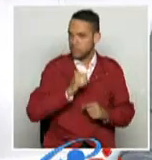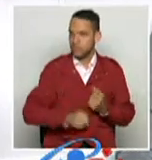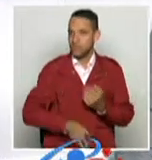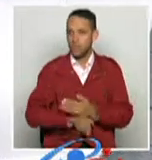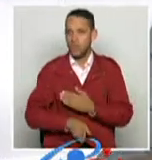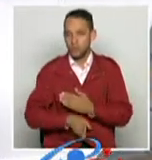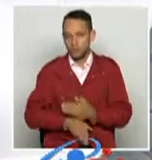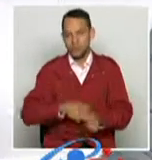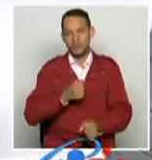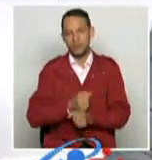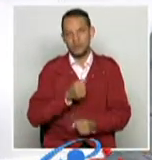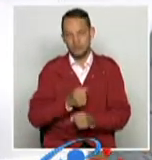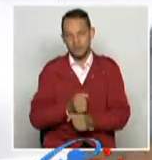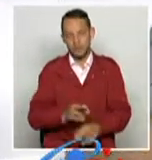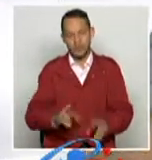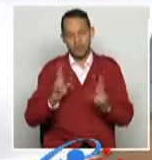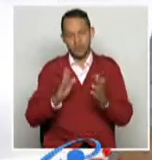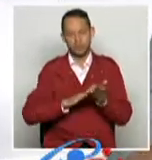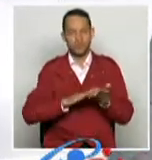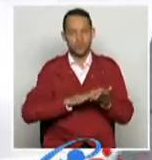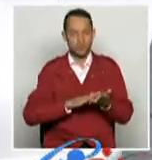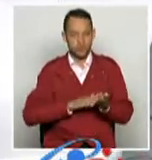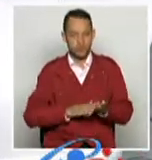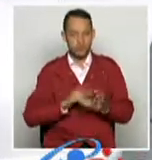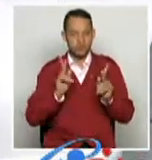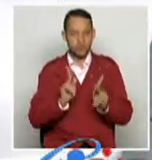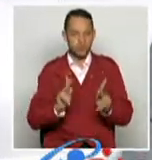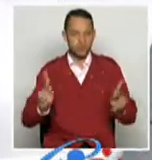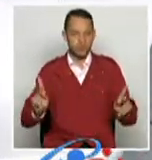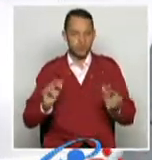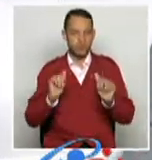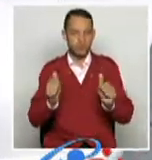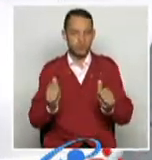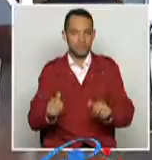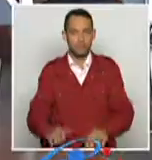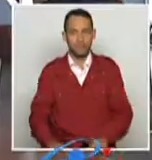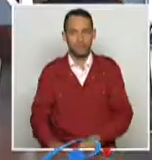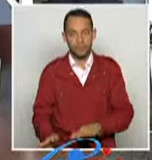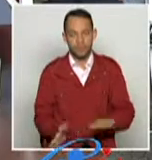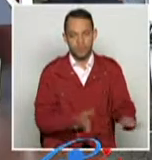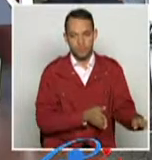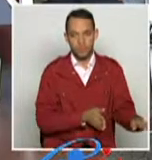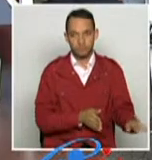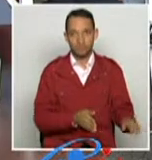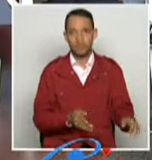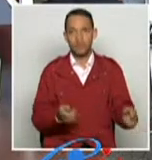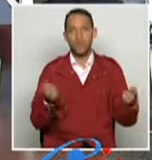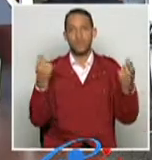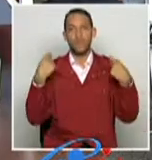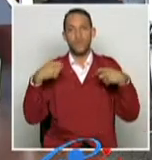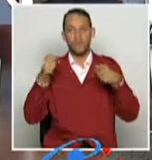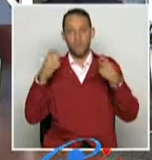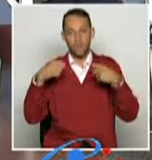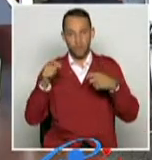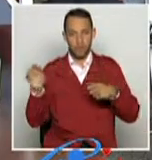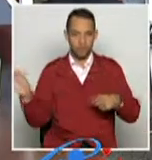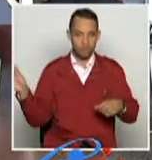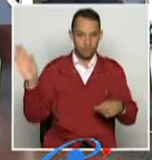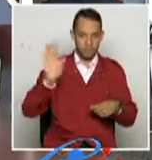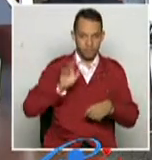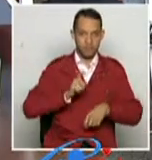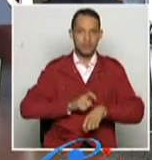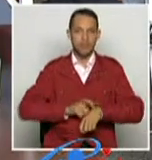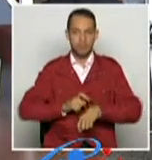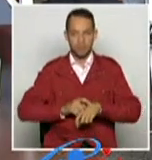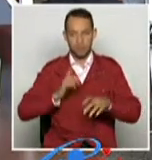tenemos por qué llegar ya a últimas a tener ese tipo de reacción o esa patología. En este momento vamos a hacer otro pequeño corte de comerciales y ya